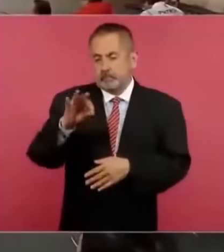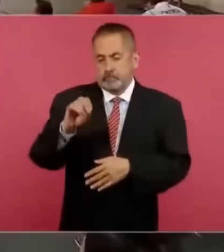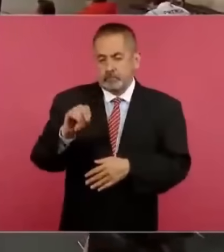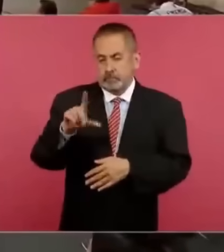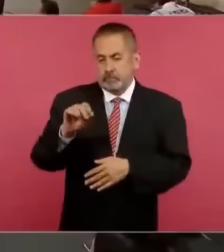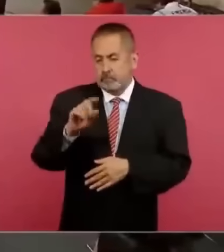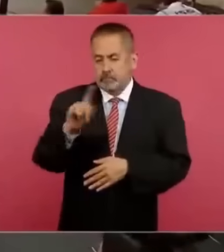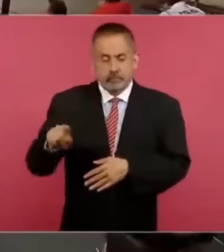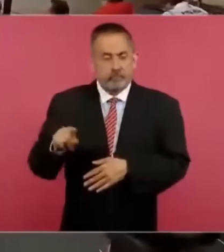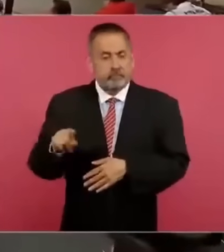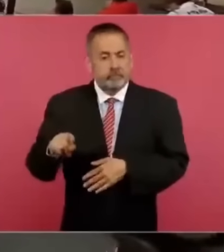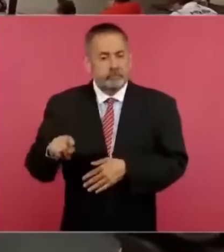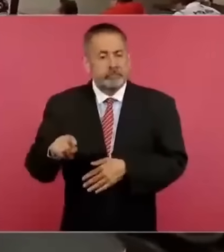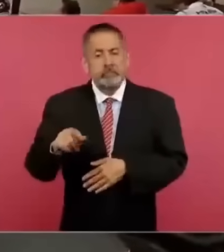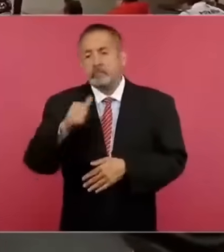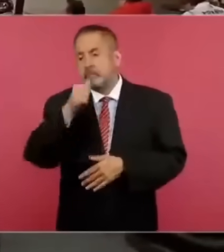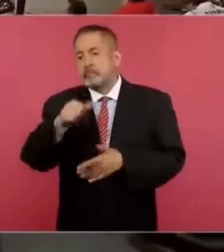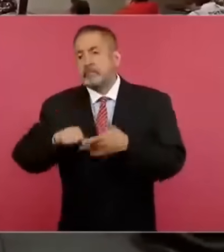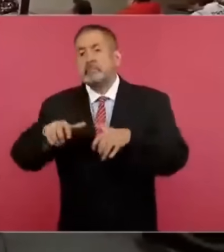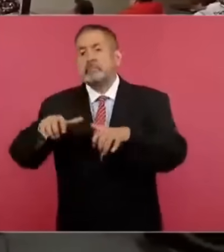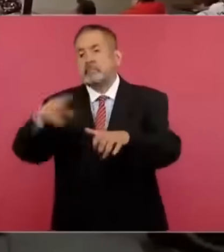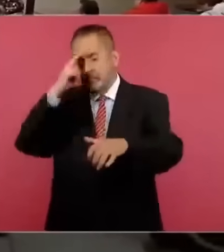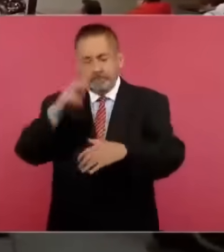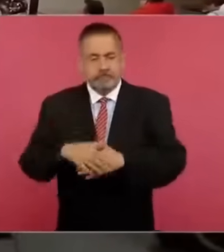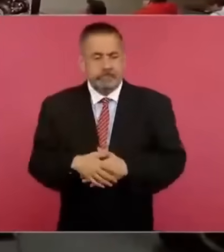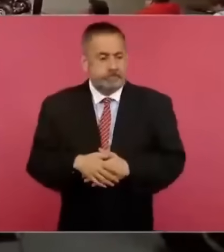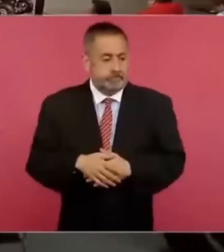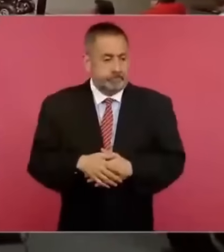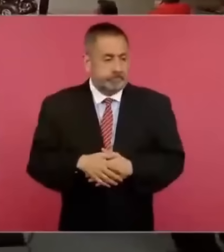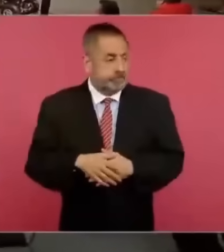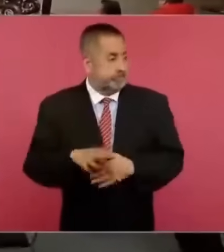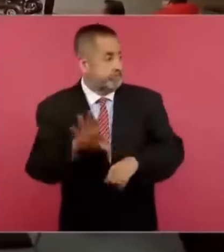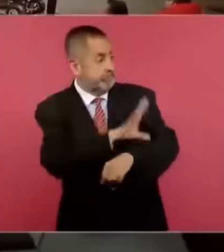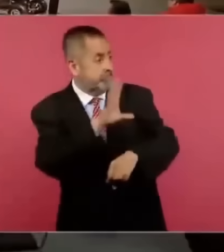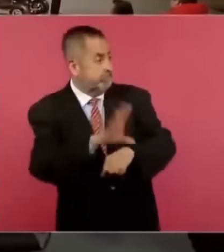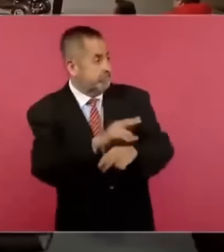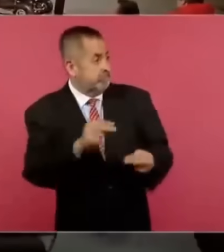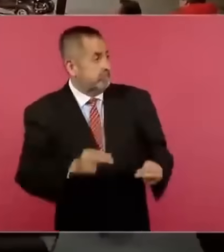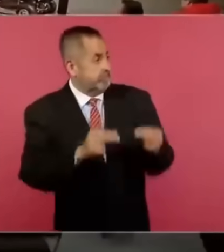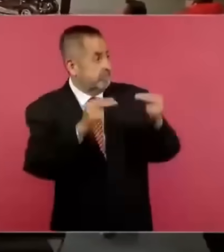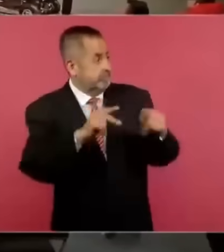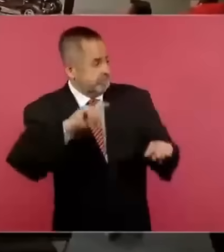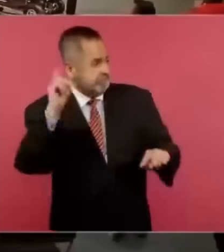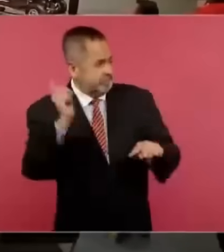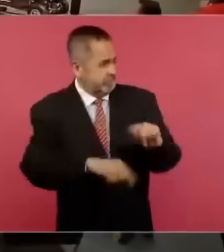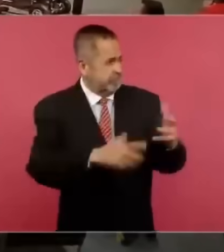México. Les devuelvo la energía eléctrica que es